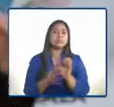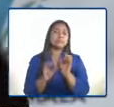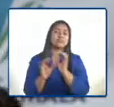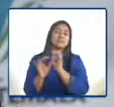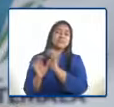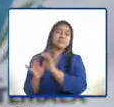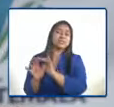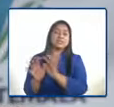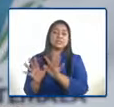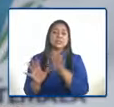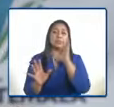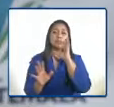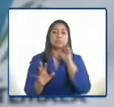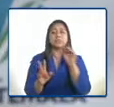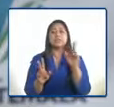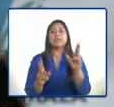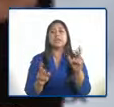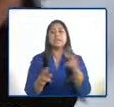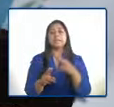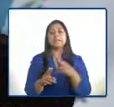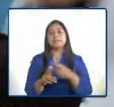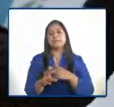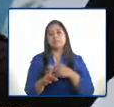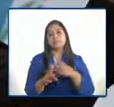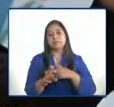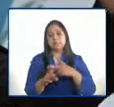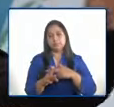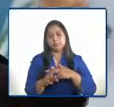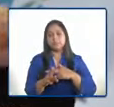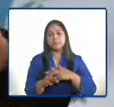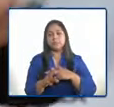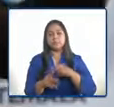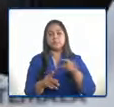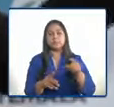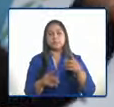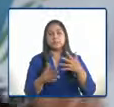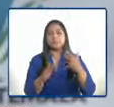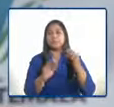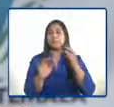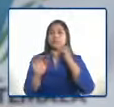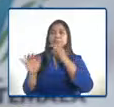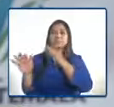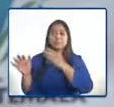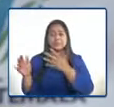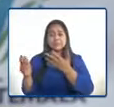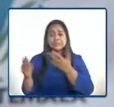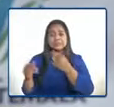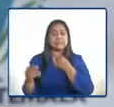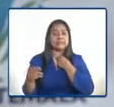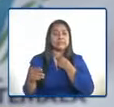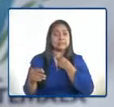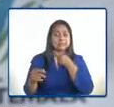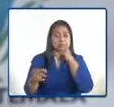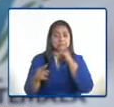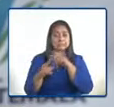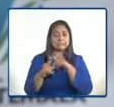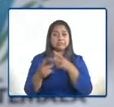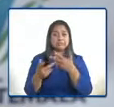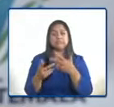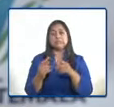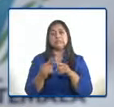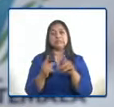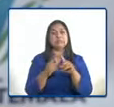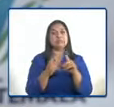irregularmente por el riesgo que corren en esa migración al norte, que se ven expuestos a